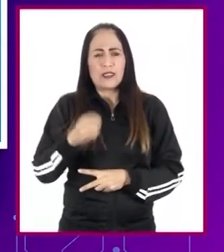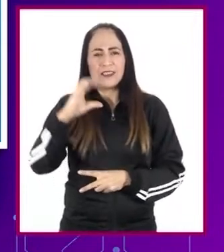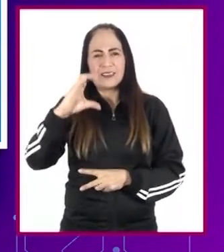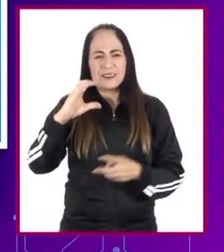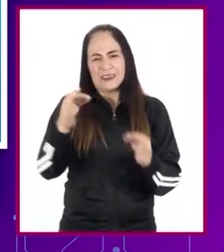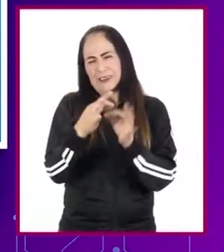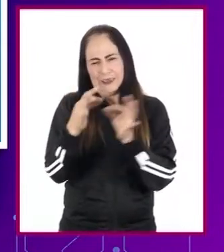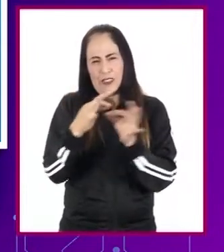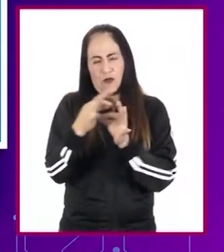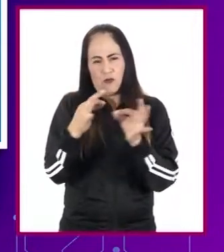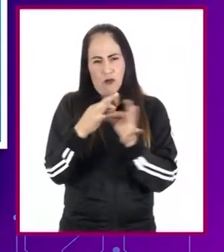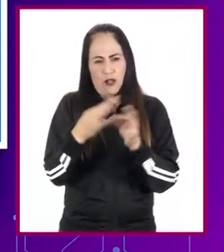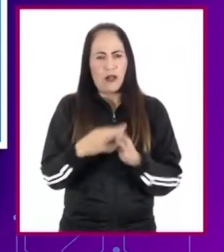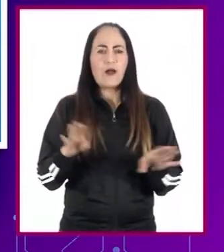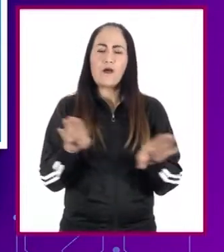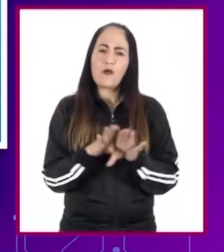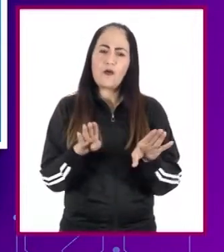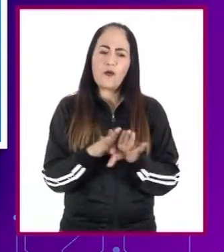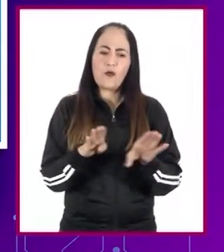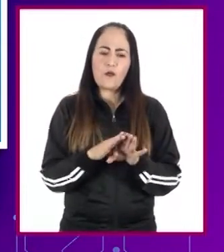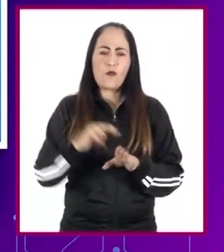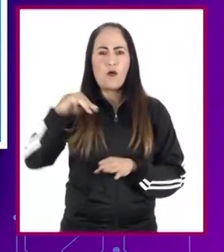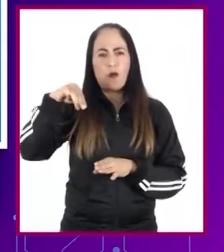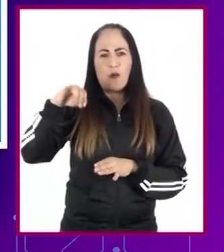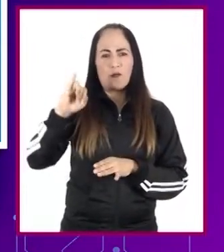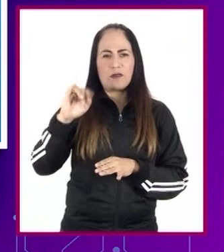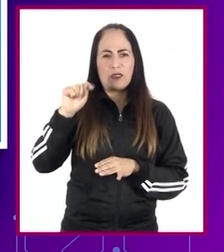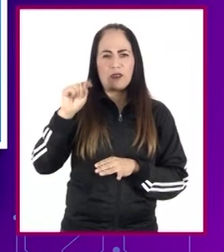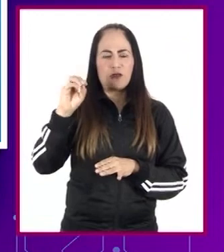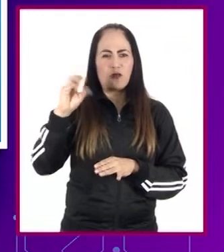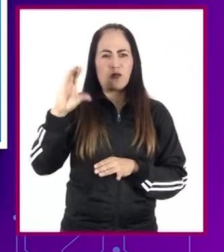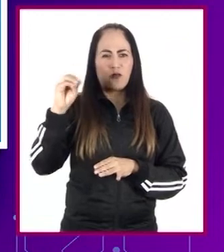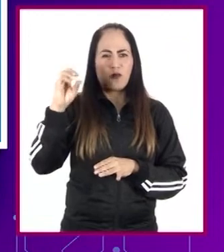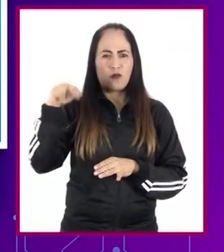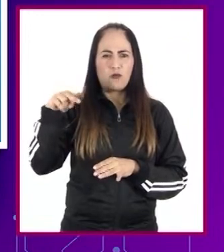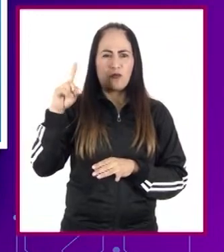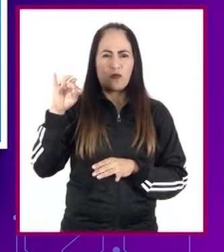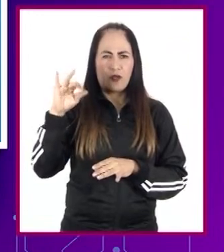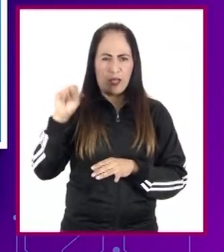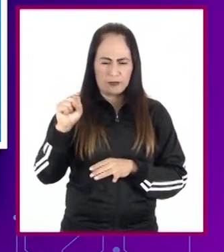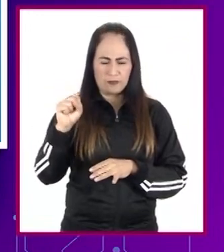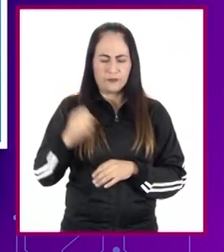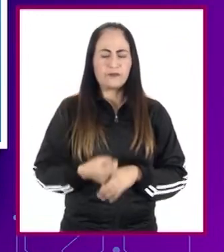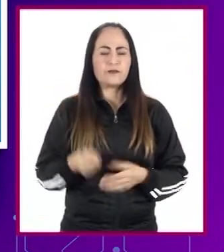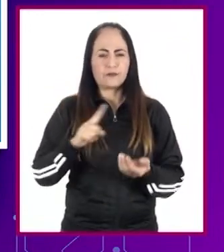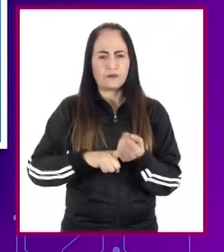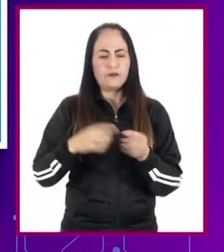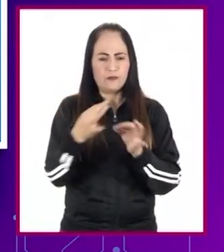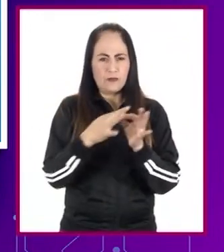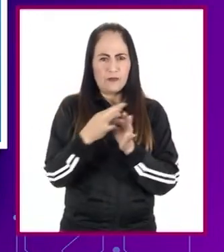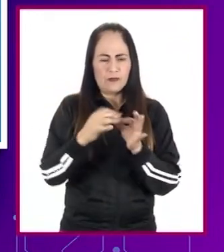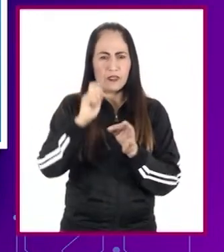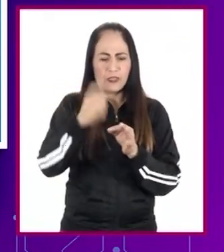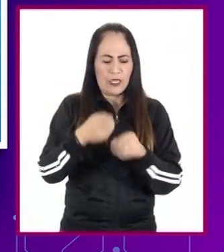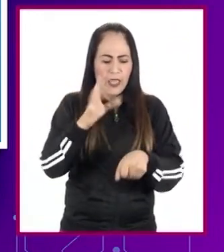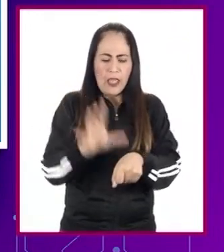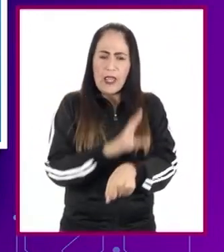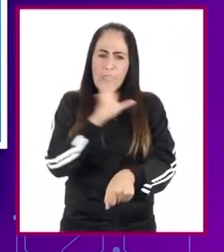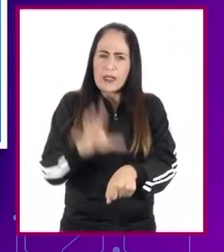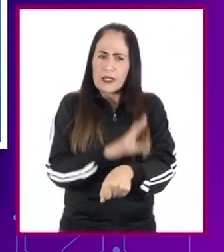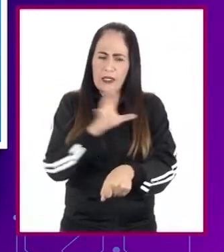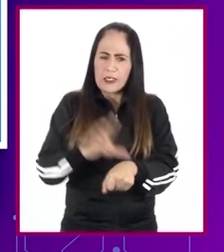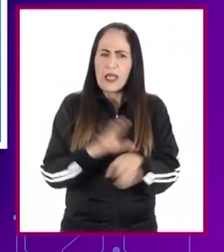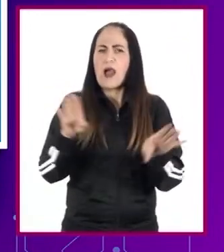celular, cuyo proceso se lleva a cabo en las mitocondrias de las células de los organismos y consiste en la obtención de energía a partir